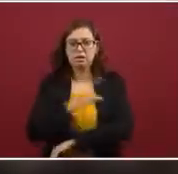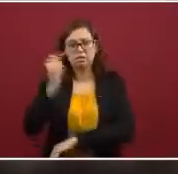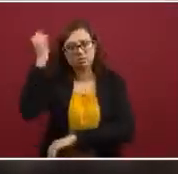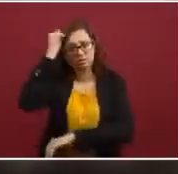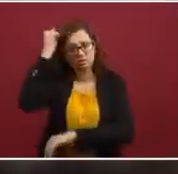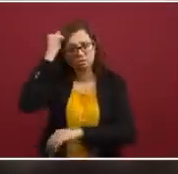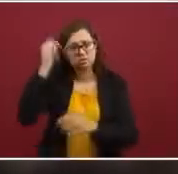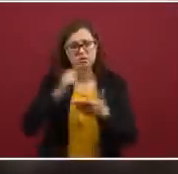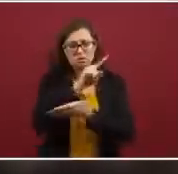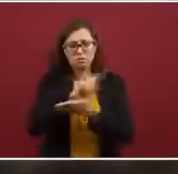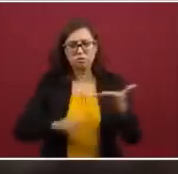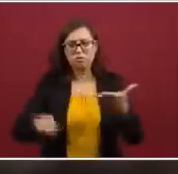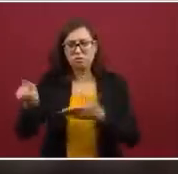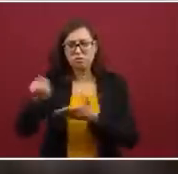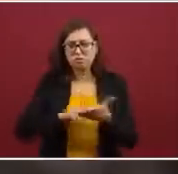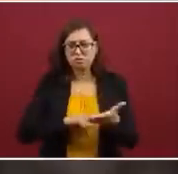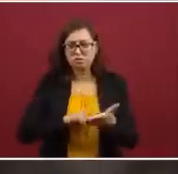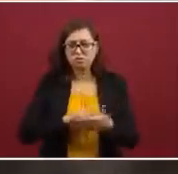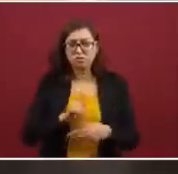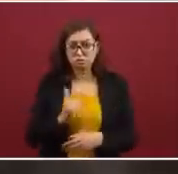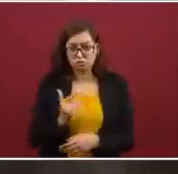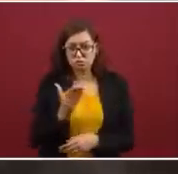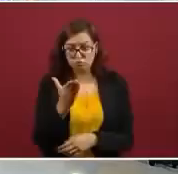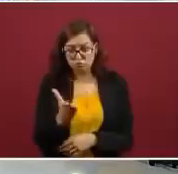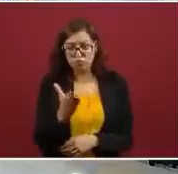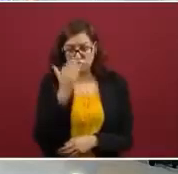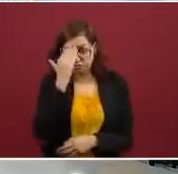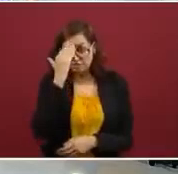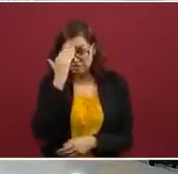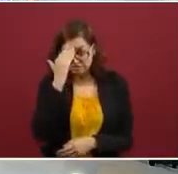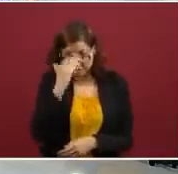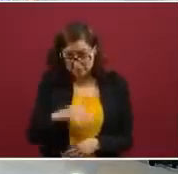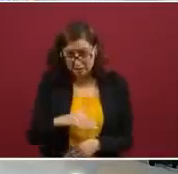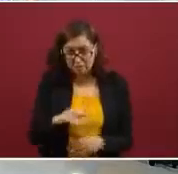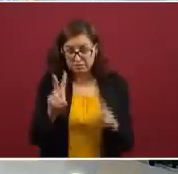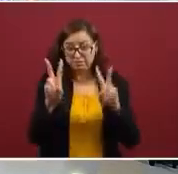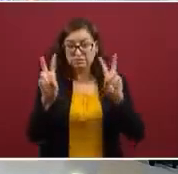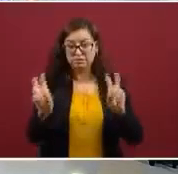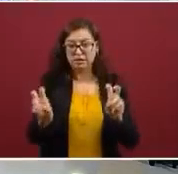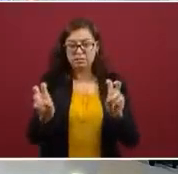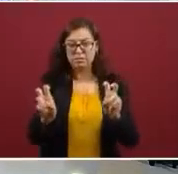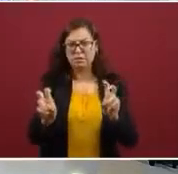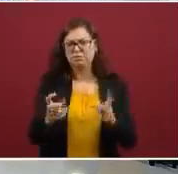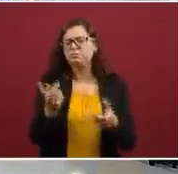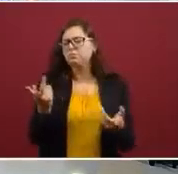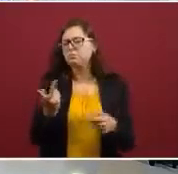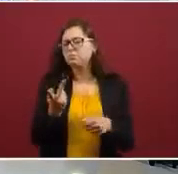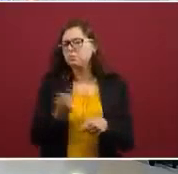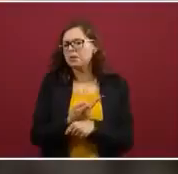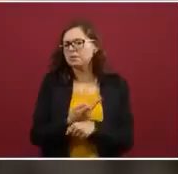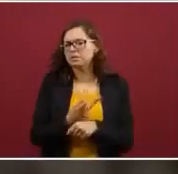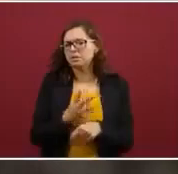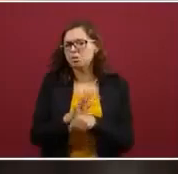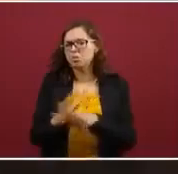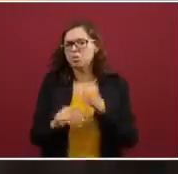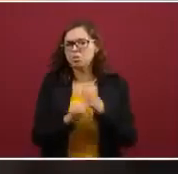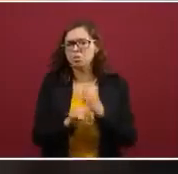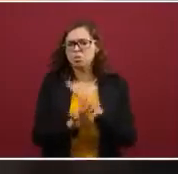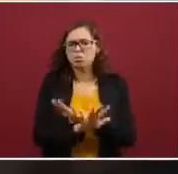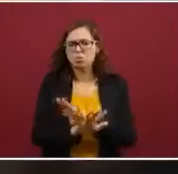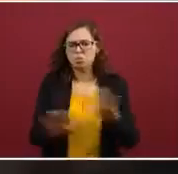Texcoco. Preguntarle si usted está informado de esto, qué información tiene y